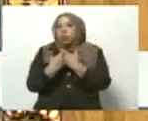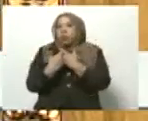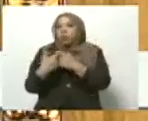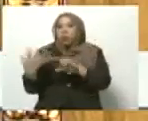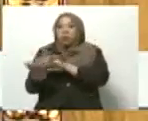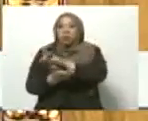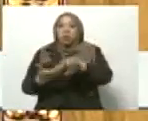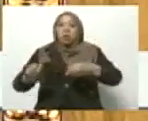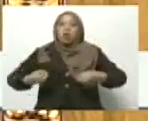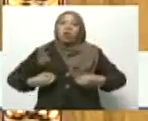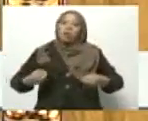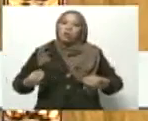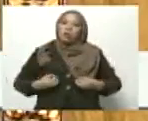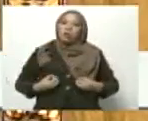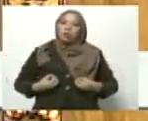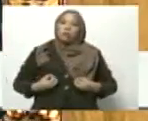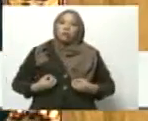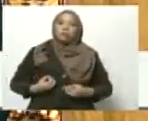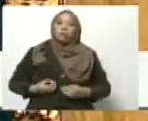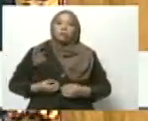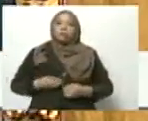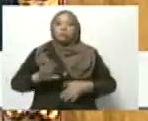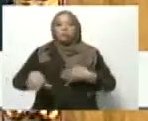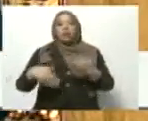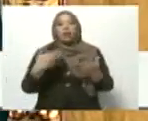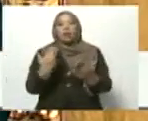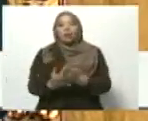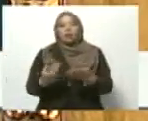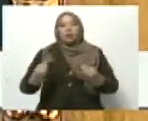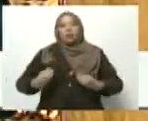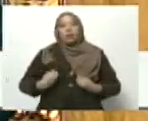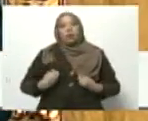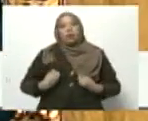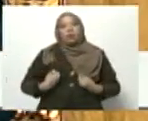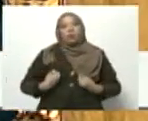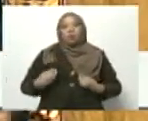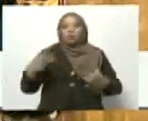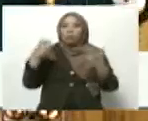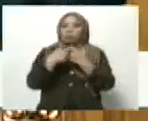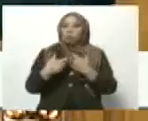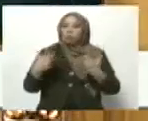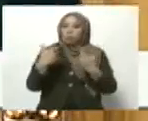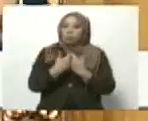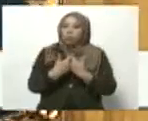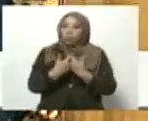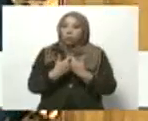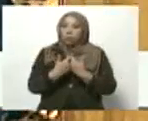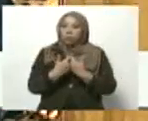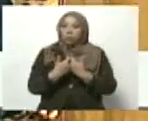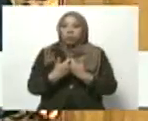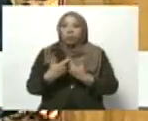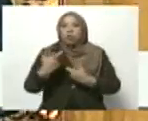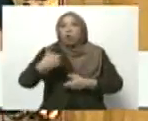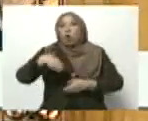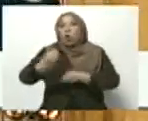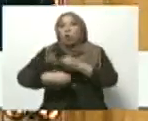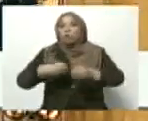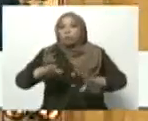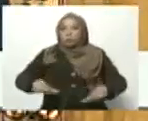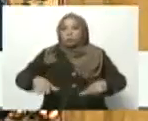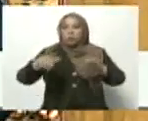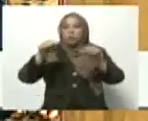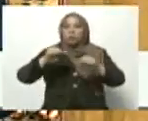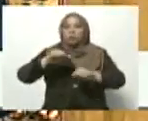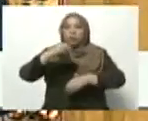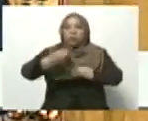degradar la vida interna de los venezolanos a tal punto que nosotros nos íbamos a matar entre nosotros y ellos venían a salvarnos en una